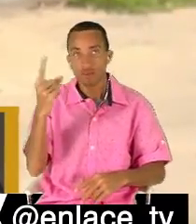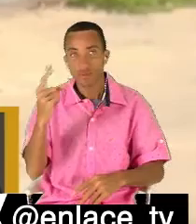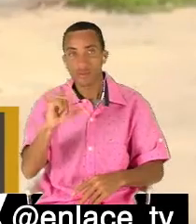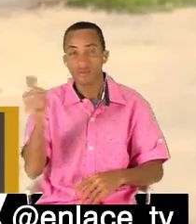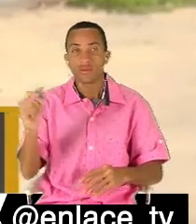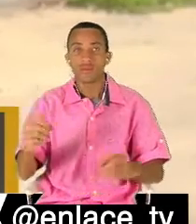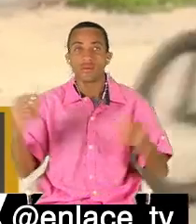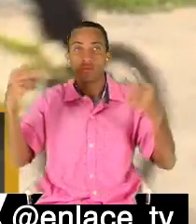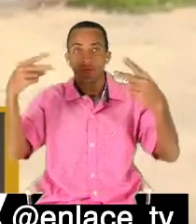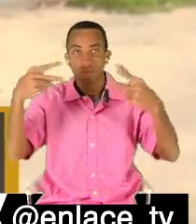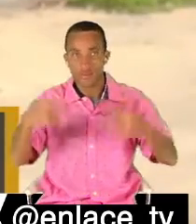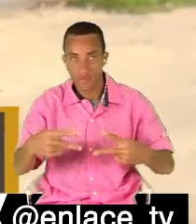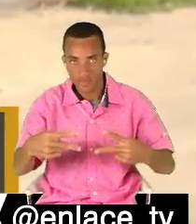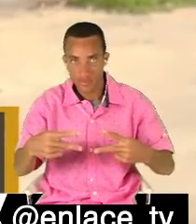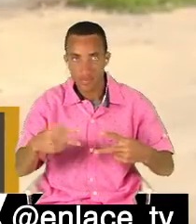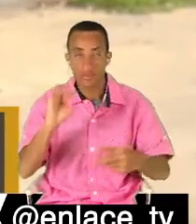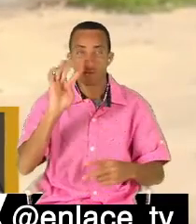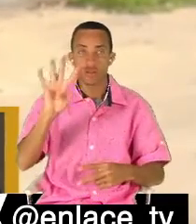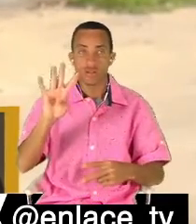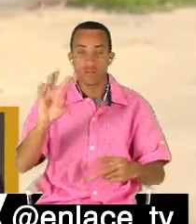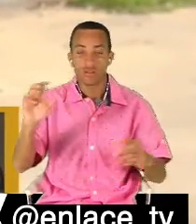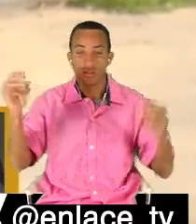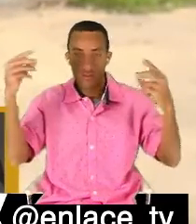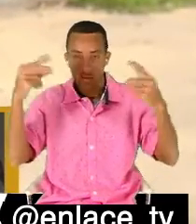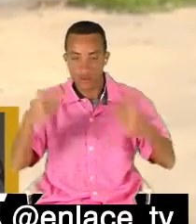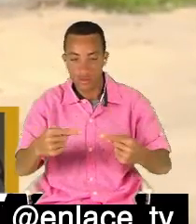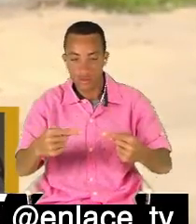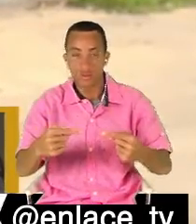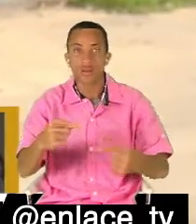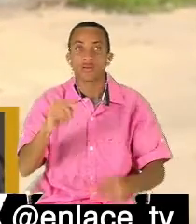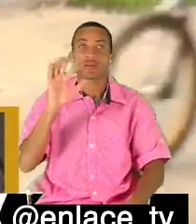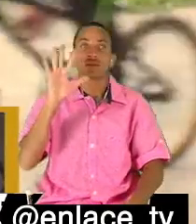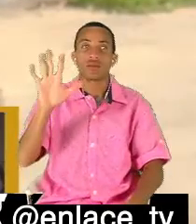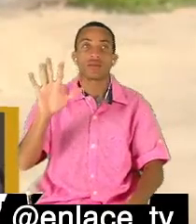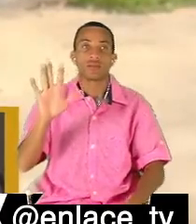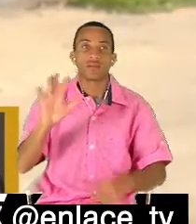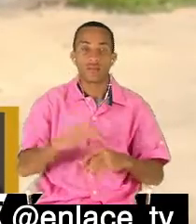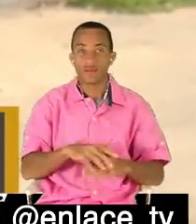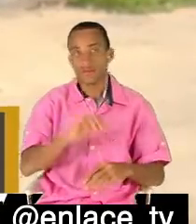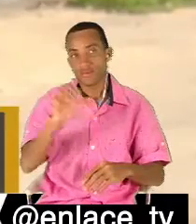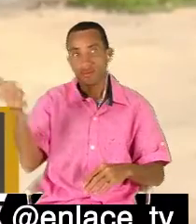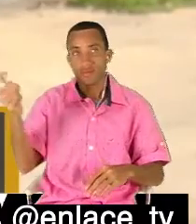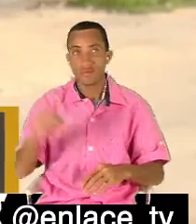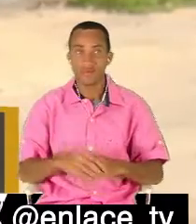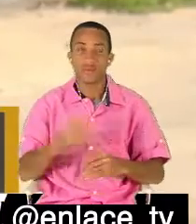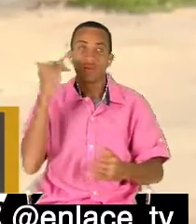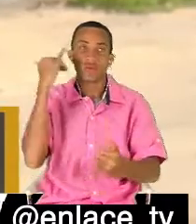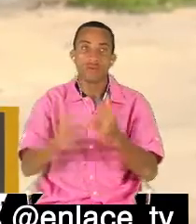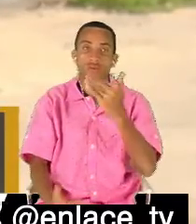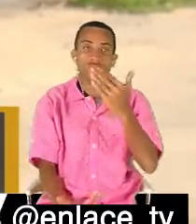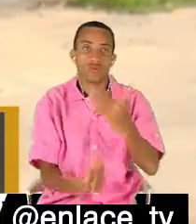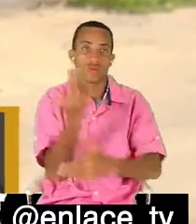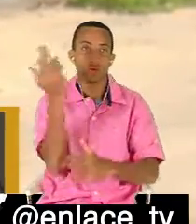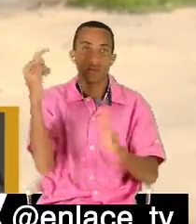semifinal cuarta, en la semifinal tercera y en la final quinta. Me tocó con la Nueva Zelanda, quedé de